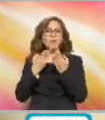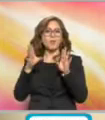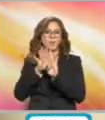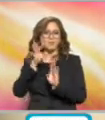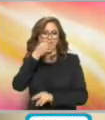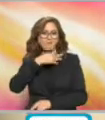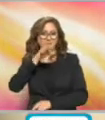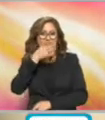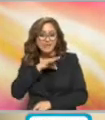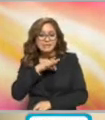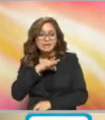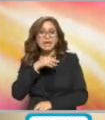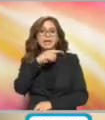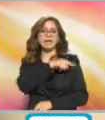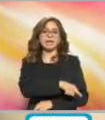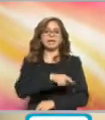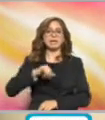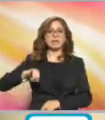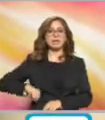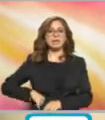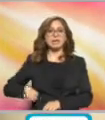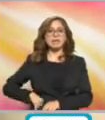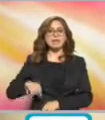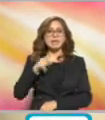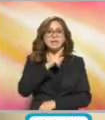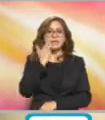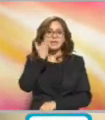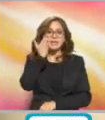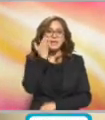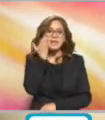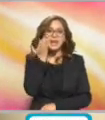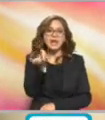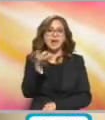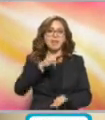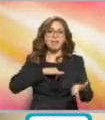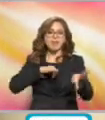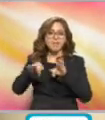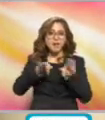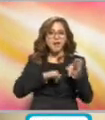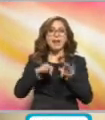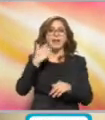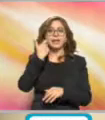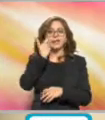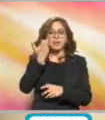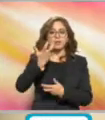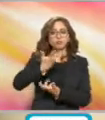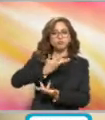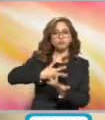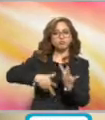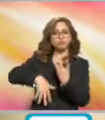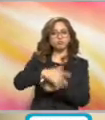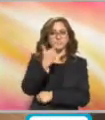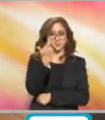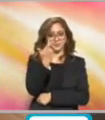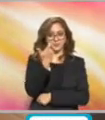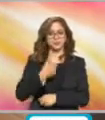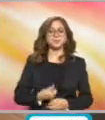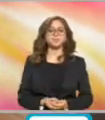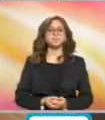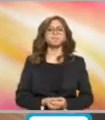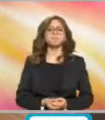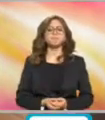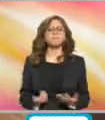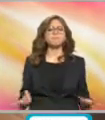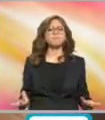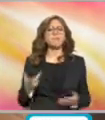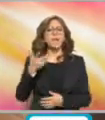oportunidad muy interesante para quien se quiere dedicar a eso y quiere generar un ingreso. Ok, pero porque antes en el pasado